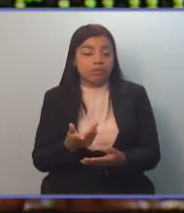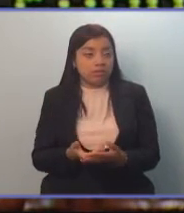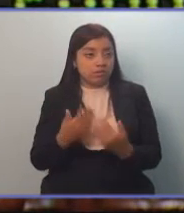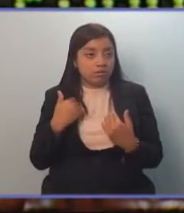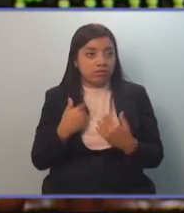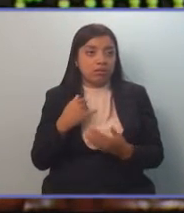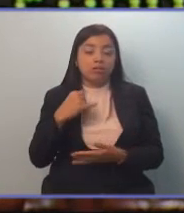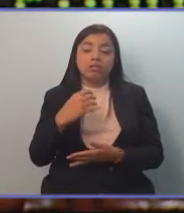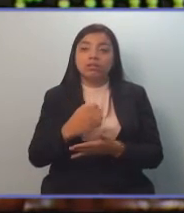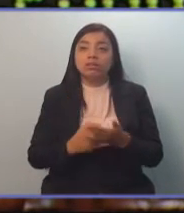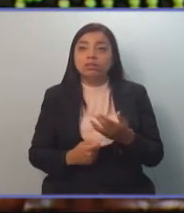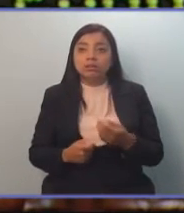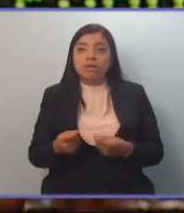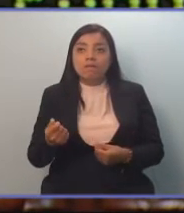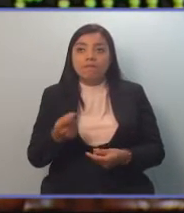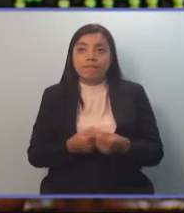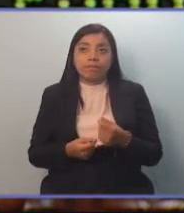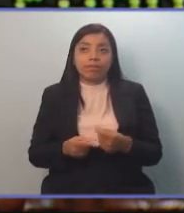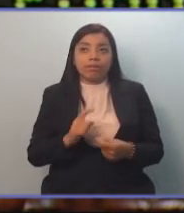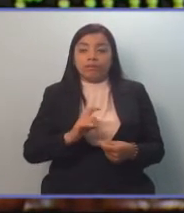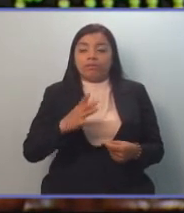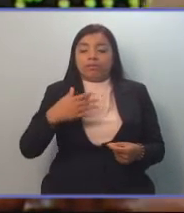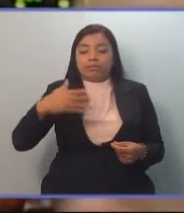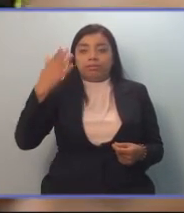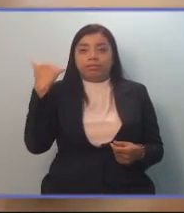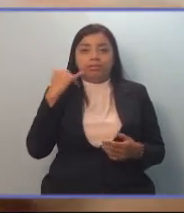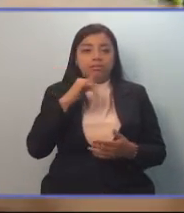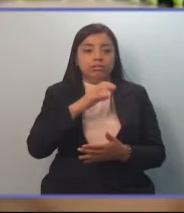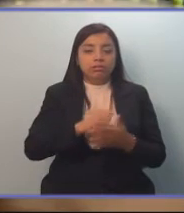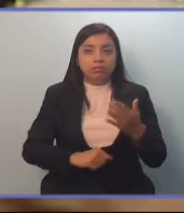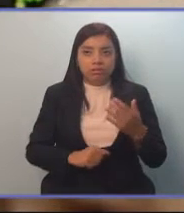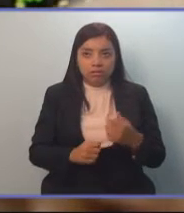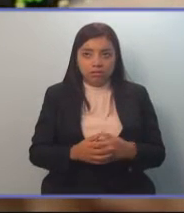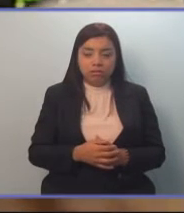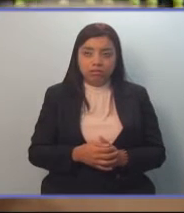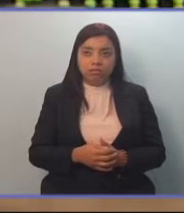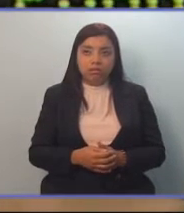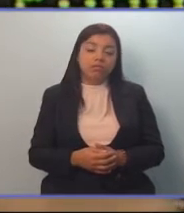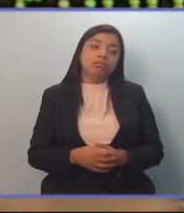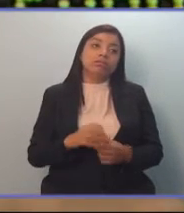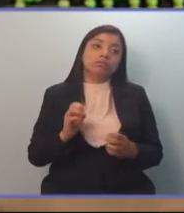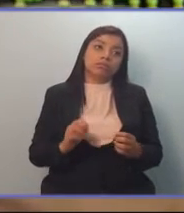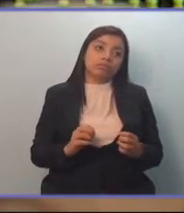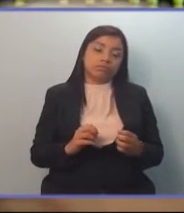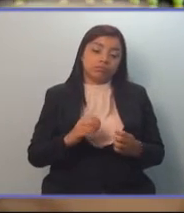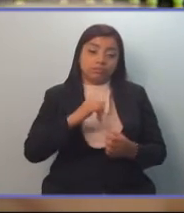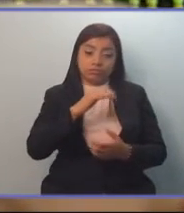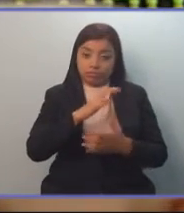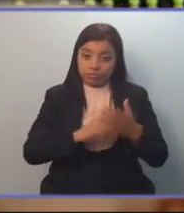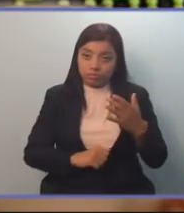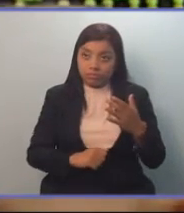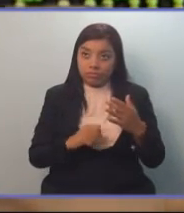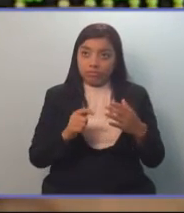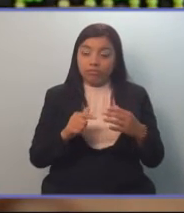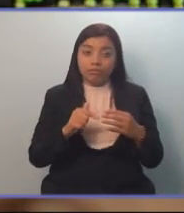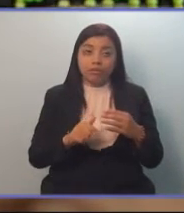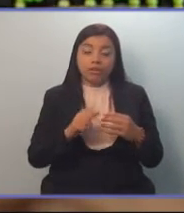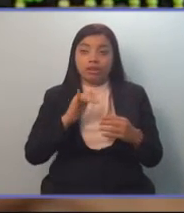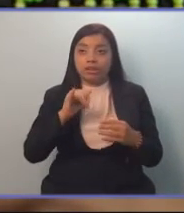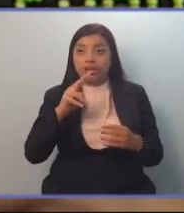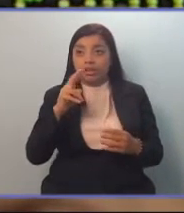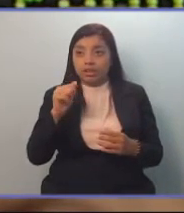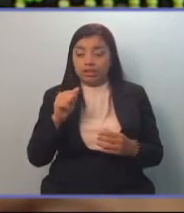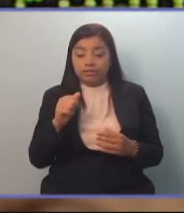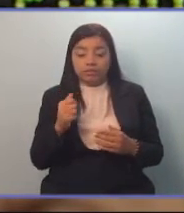a la importación. En ningún caso el impuesto ad valorem ni el impuesto a la transferencia de bienes muebles y a la prestación